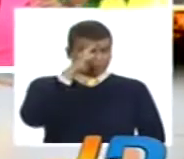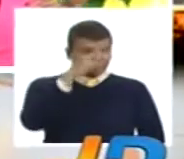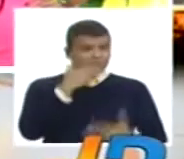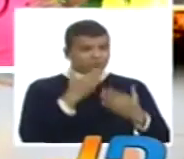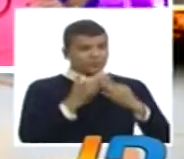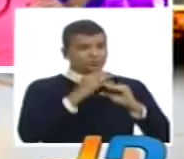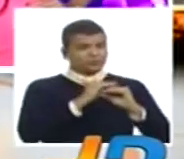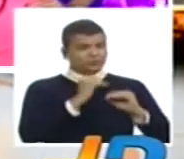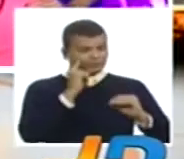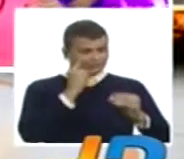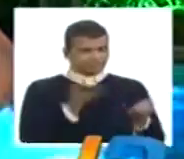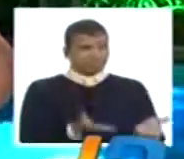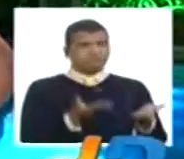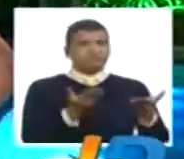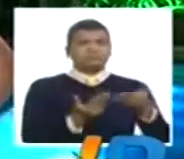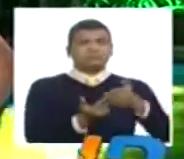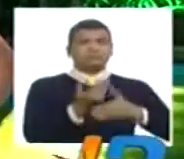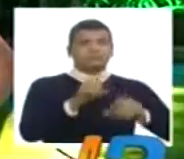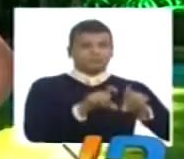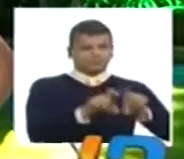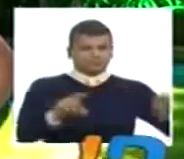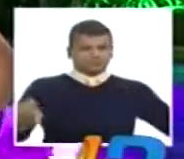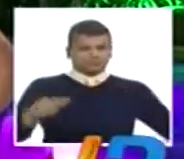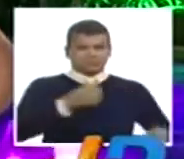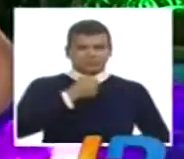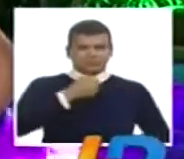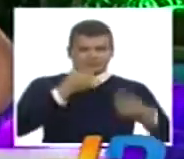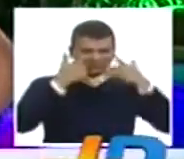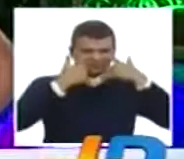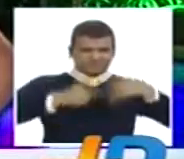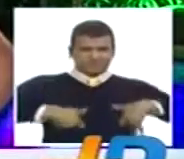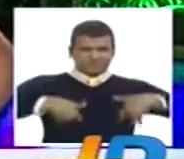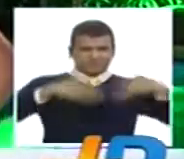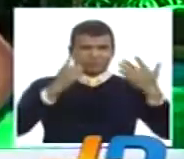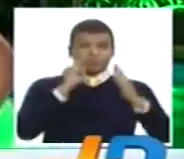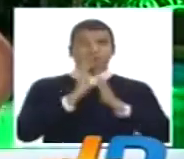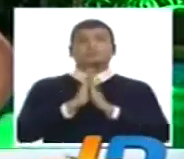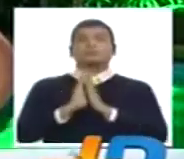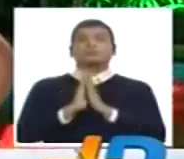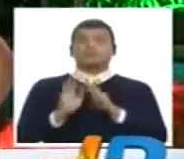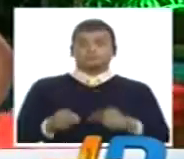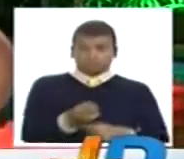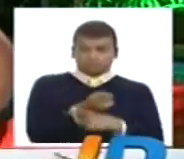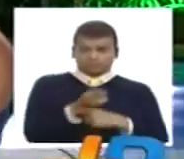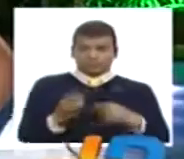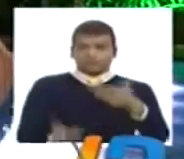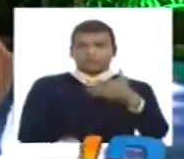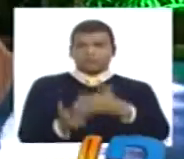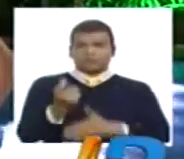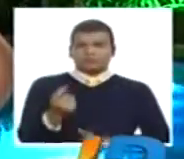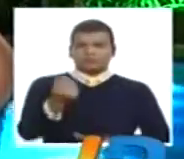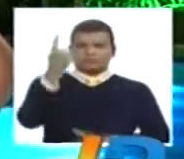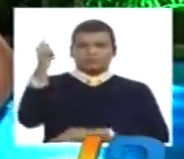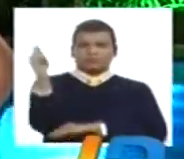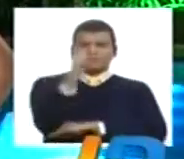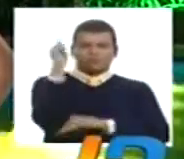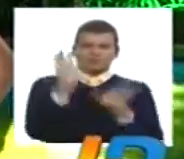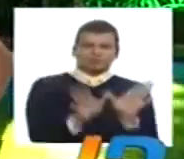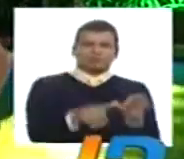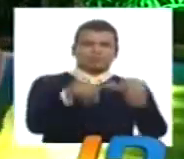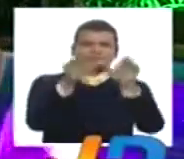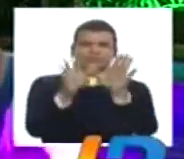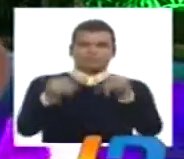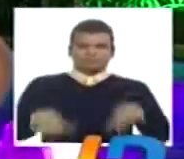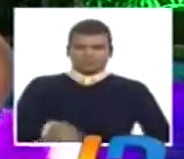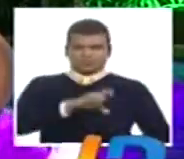Hola Sofi, muy buenas noches para todos. Comenzamos nuestras notas del entretenimiento. Les cuento que esta semana inicia la primer feria de aves en nuestra ciudad.